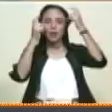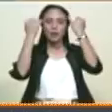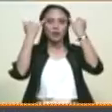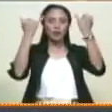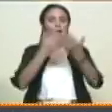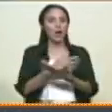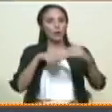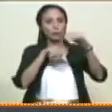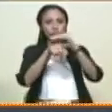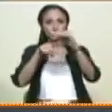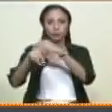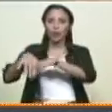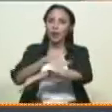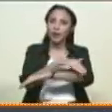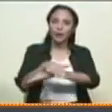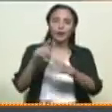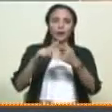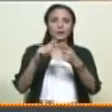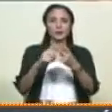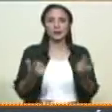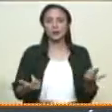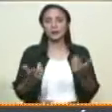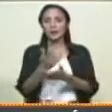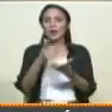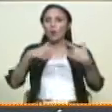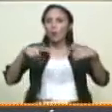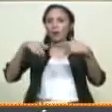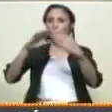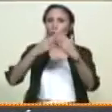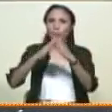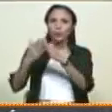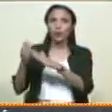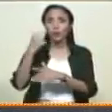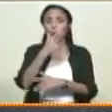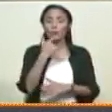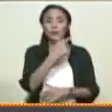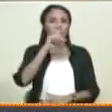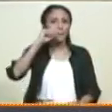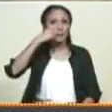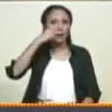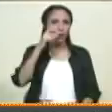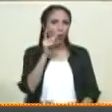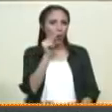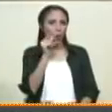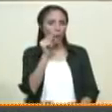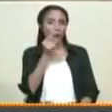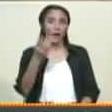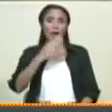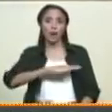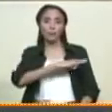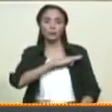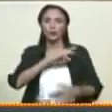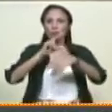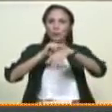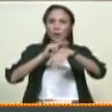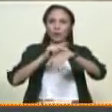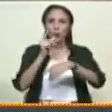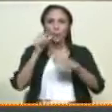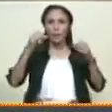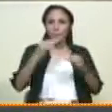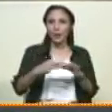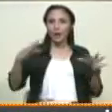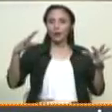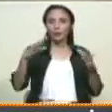Vaya a eso que decía, que dice Emilio, de la gran misión José Gregorio Hernández. Vaya